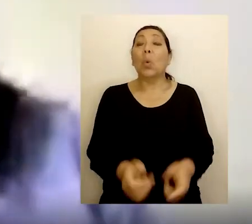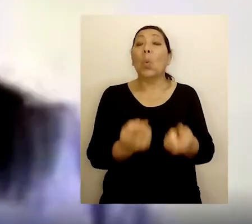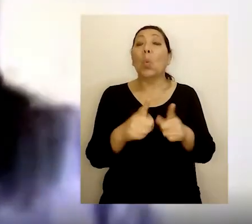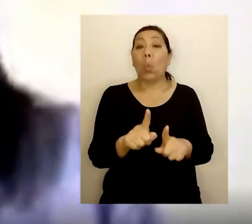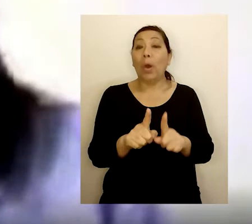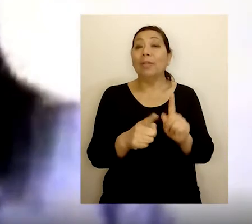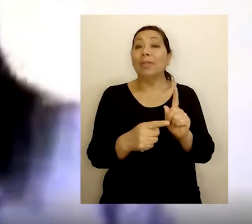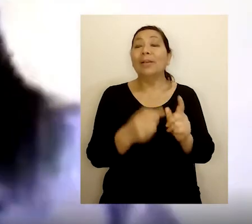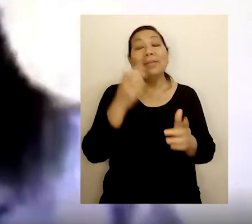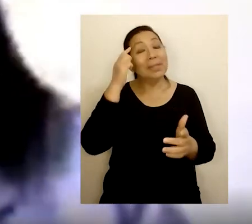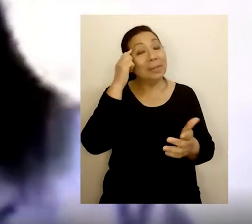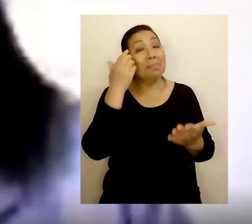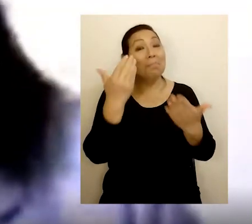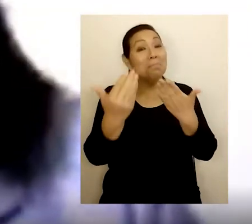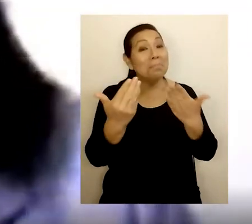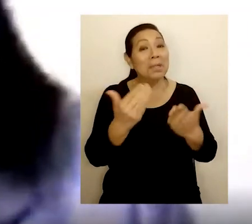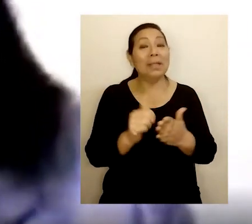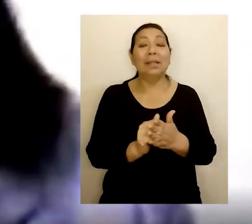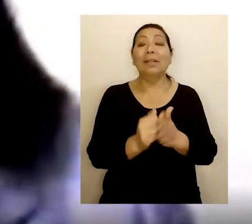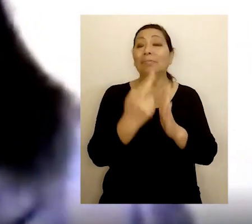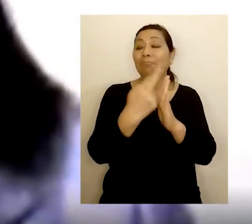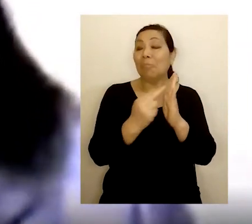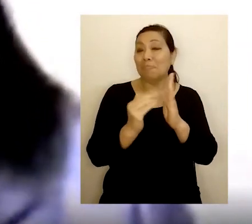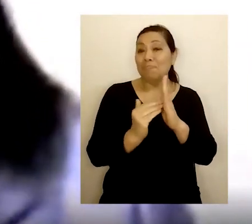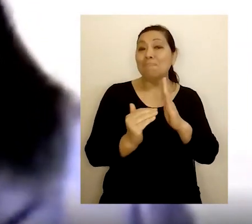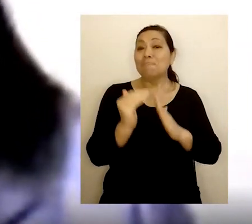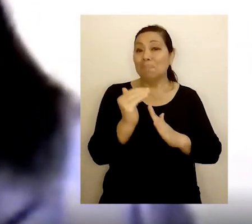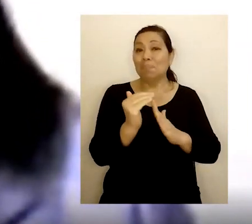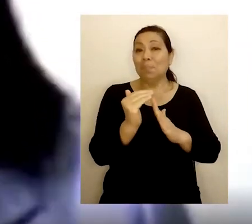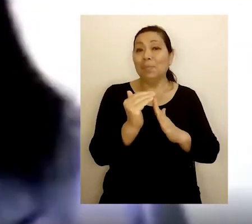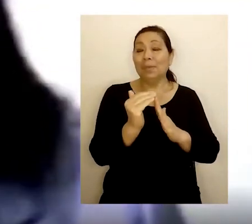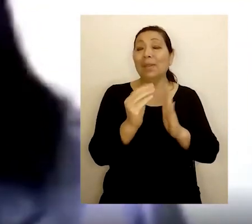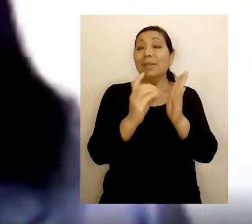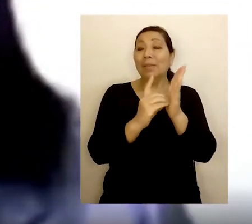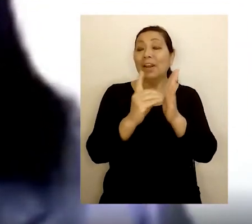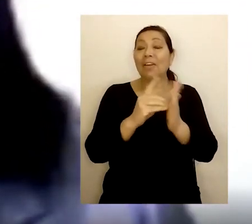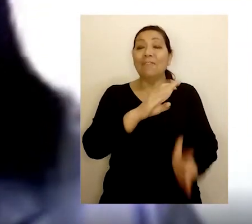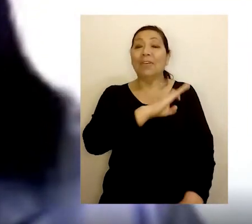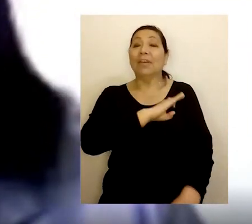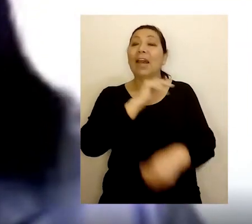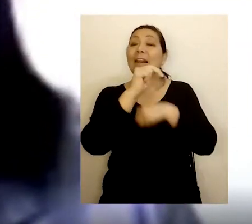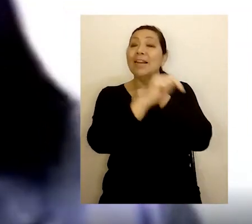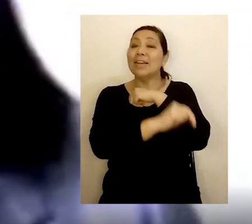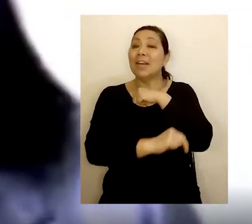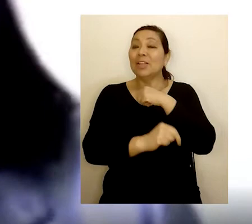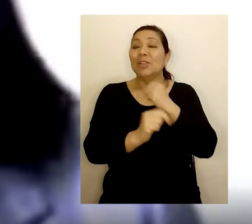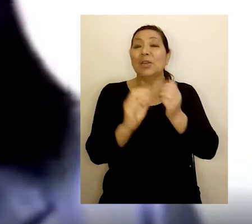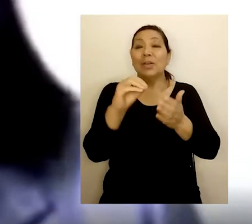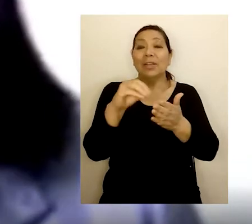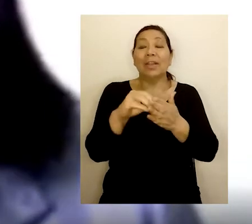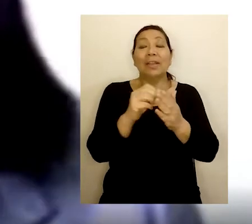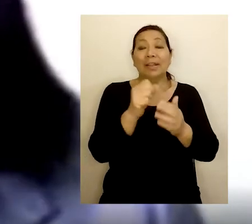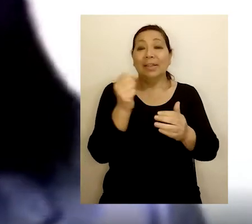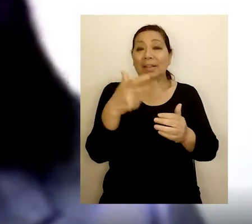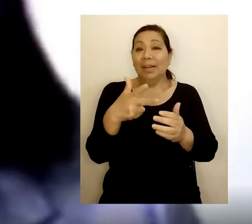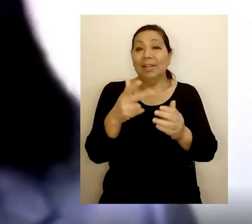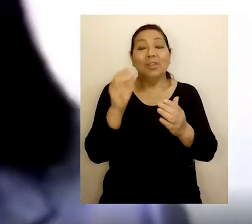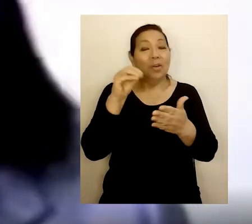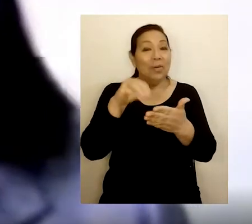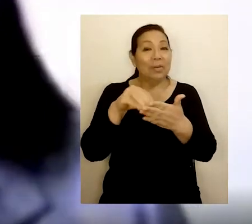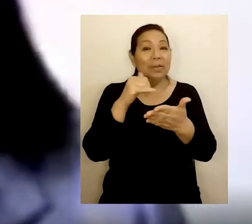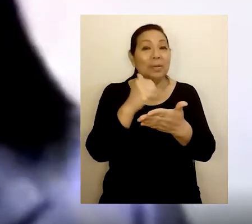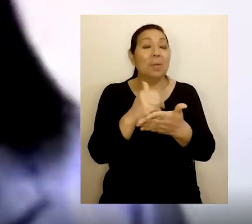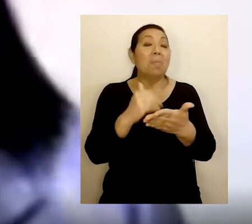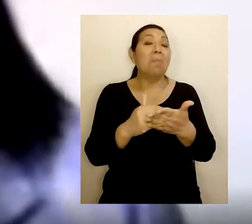Cuando se presume enriquecimiento ilícito, el fiscal de la nación, por denuncia de terceros o de